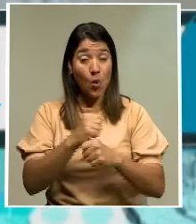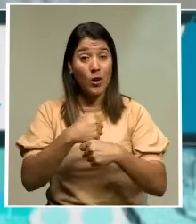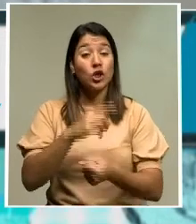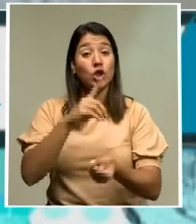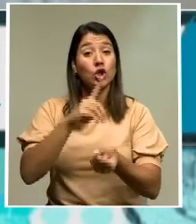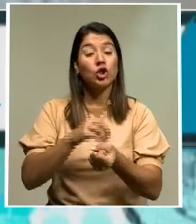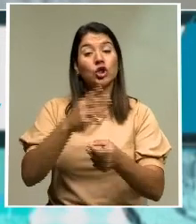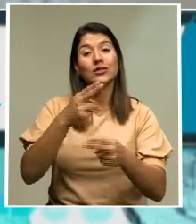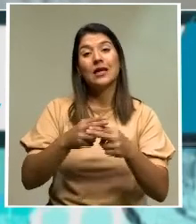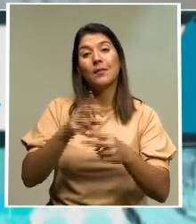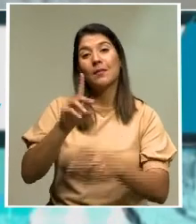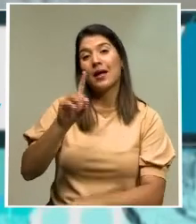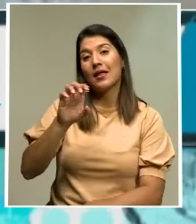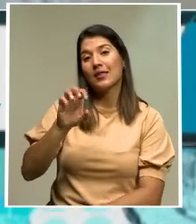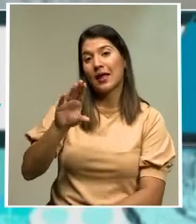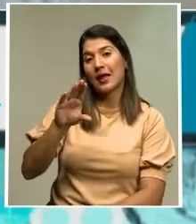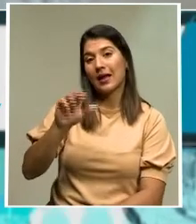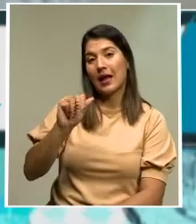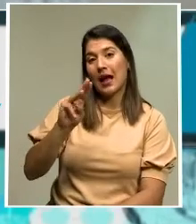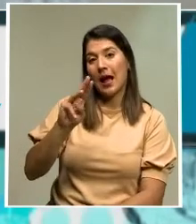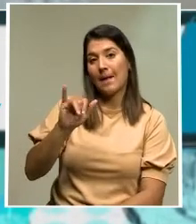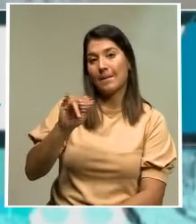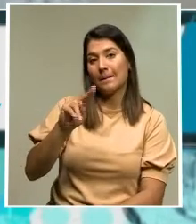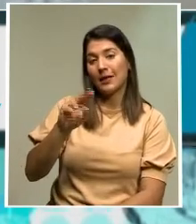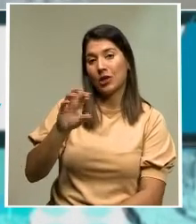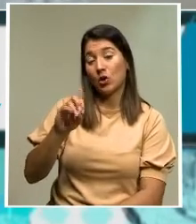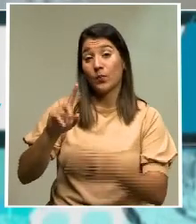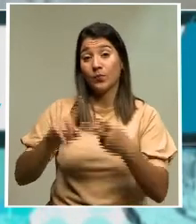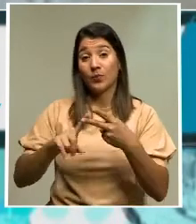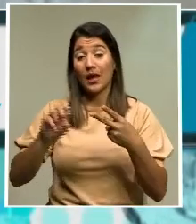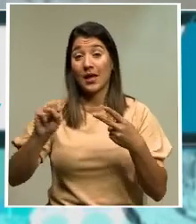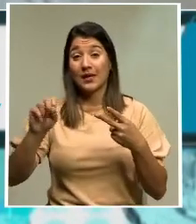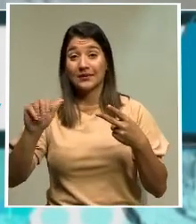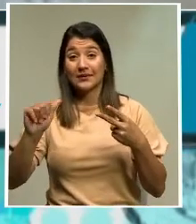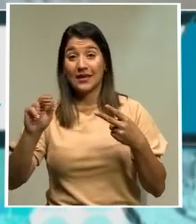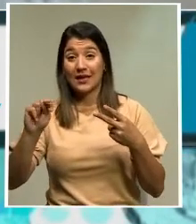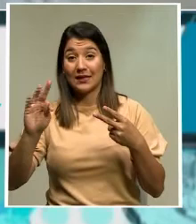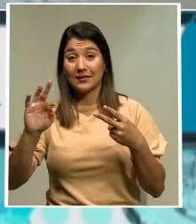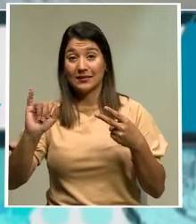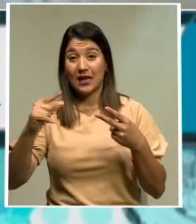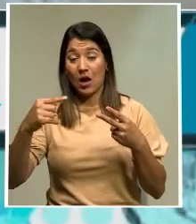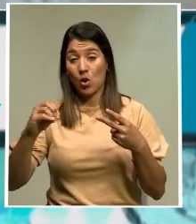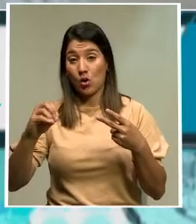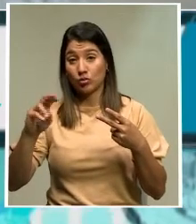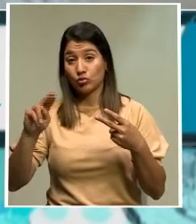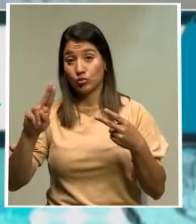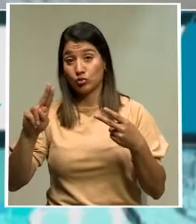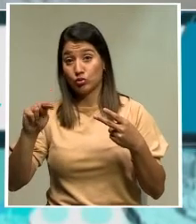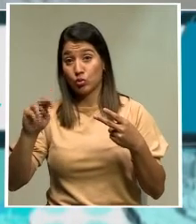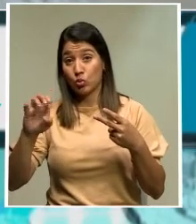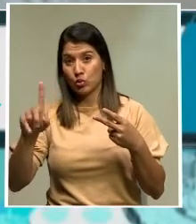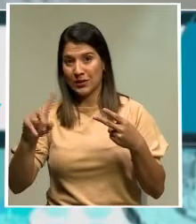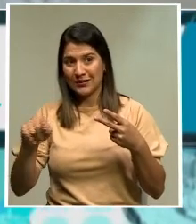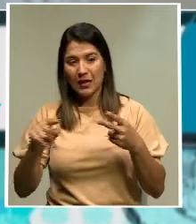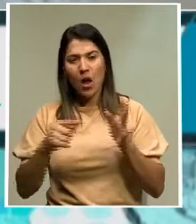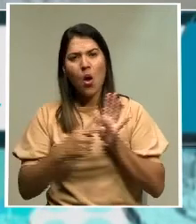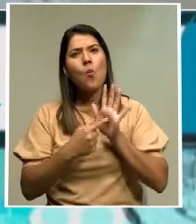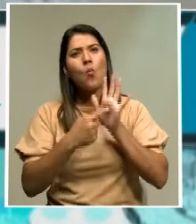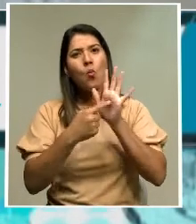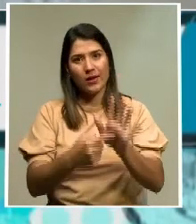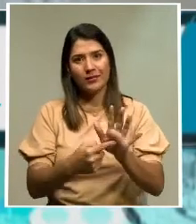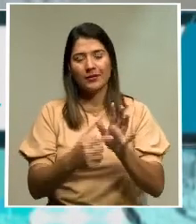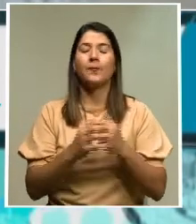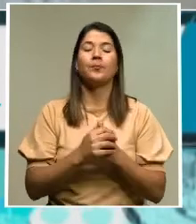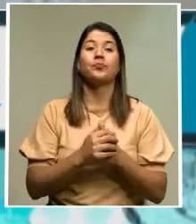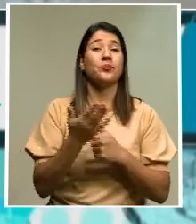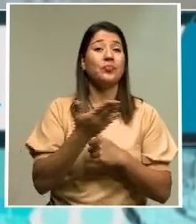de Camino y Santiago Núñez, muestra un fuerte aumento en la velocidad de las hospitalizaciones entre la